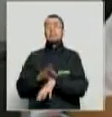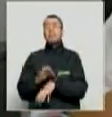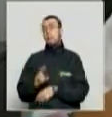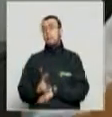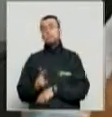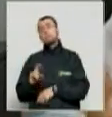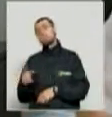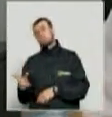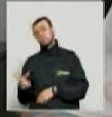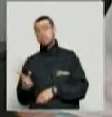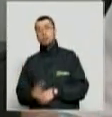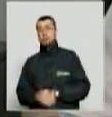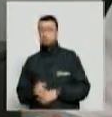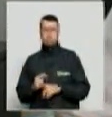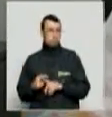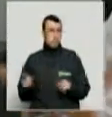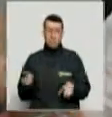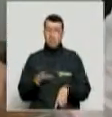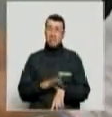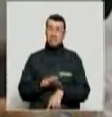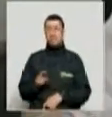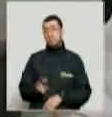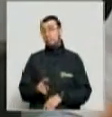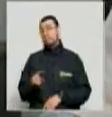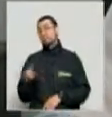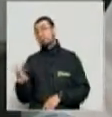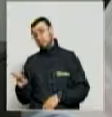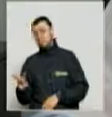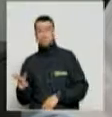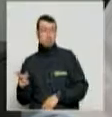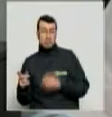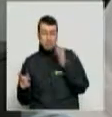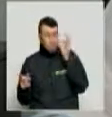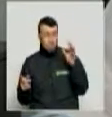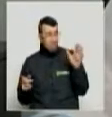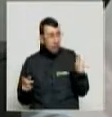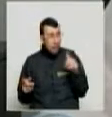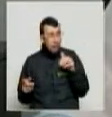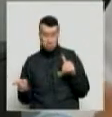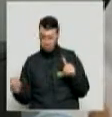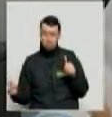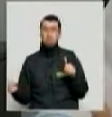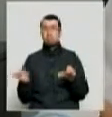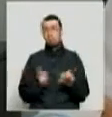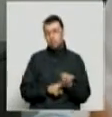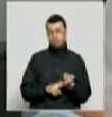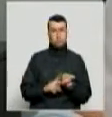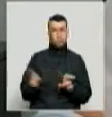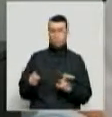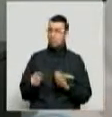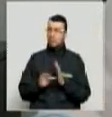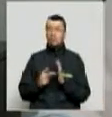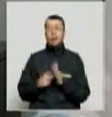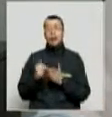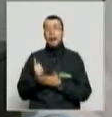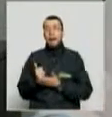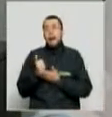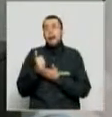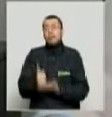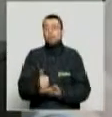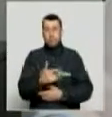pero no es que una sea la alternativa de otra. Es hablar que hay ayudas